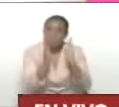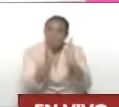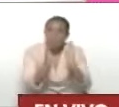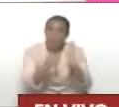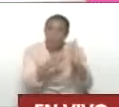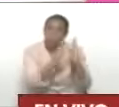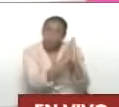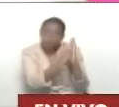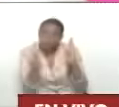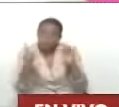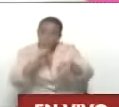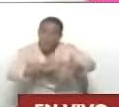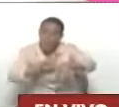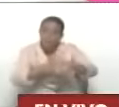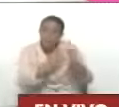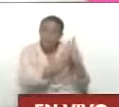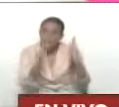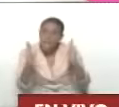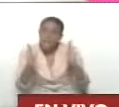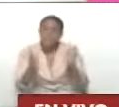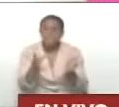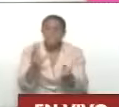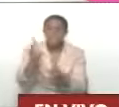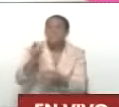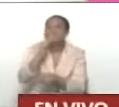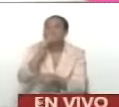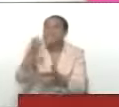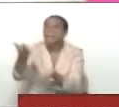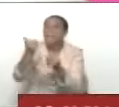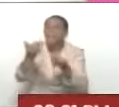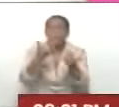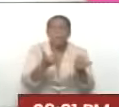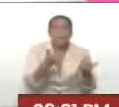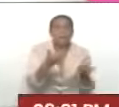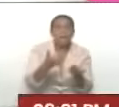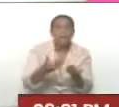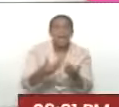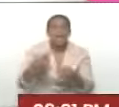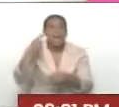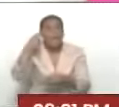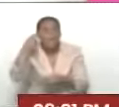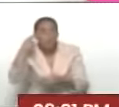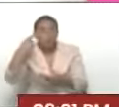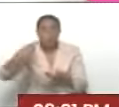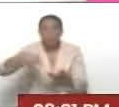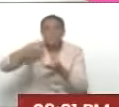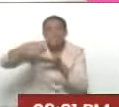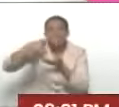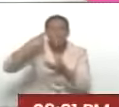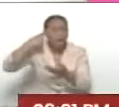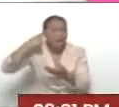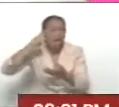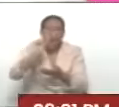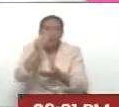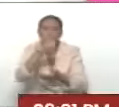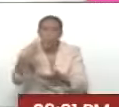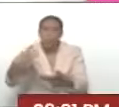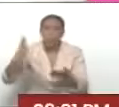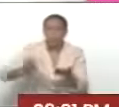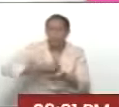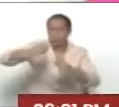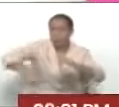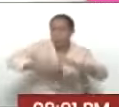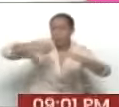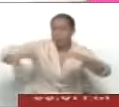sacar mis pedidos, pues. Y lo que es el arroz chino y el arroz chino con chosué,